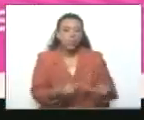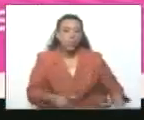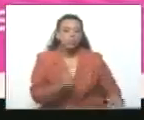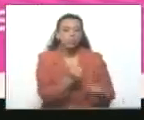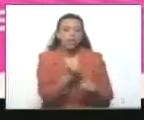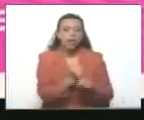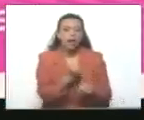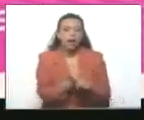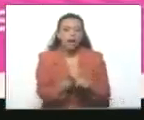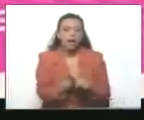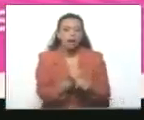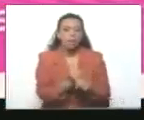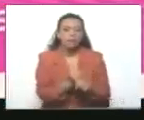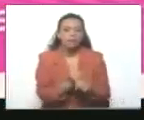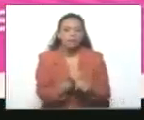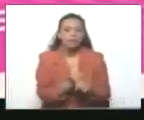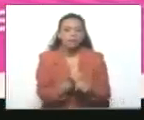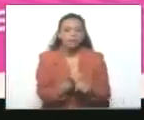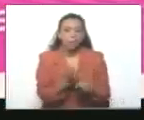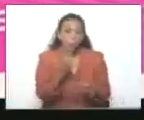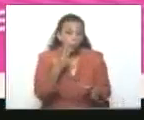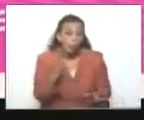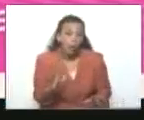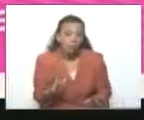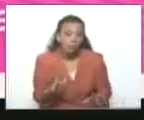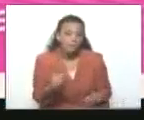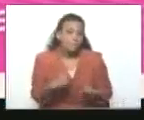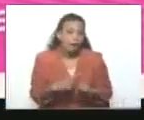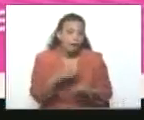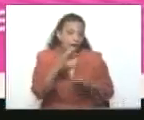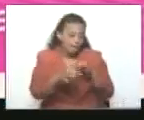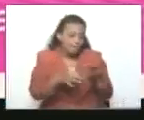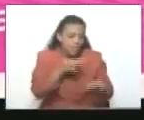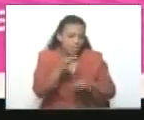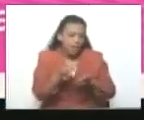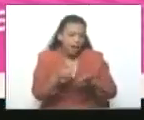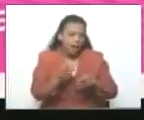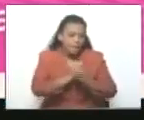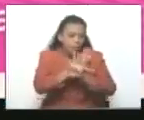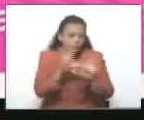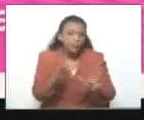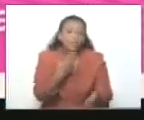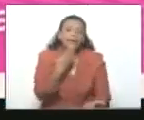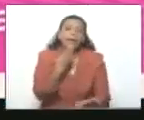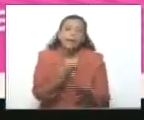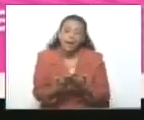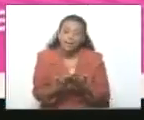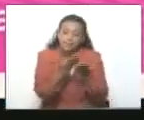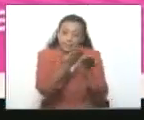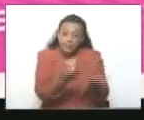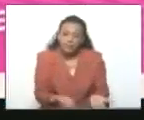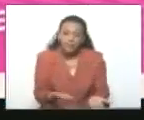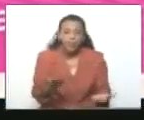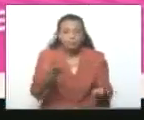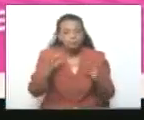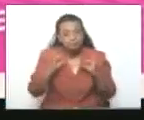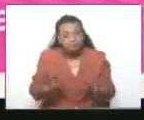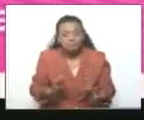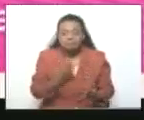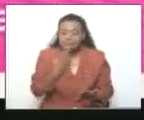la cartera, bueno, no está de más decir que agradezco